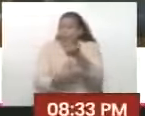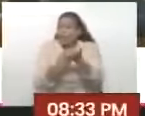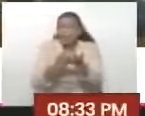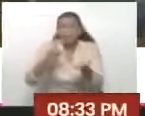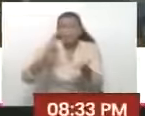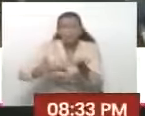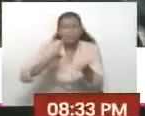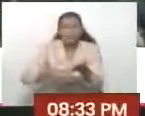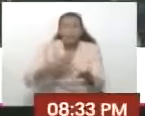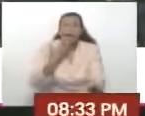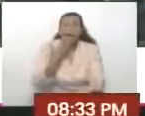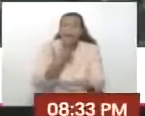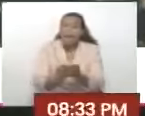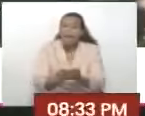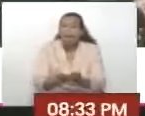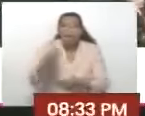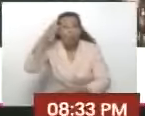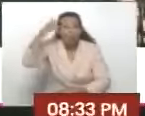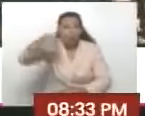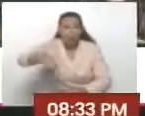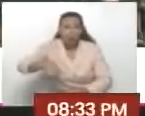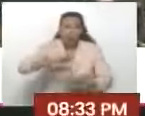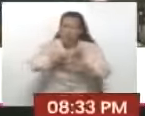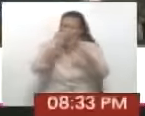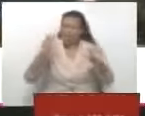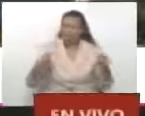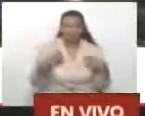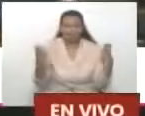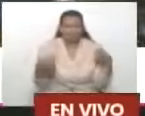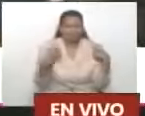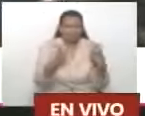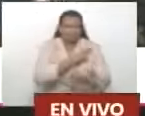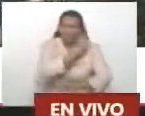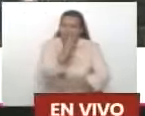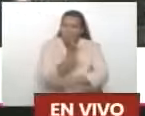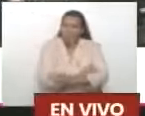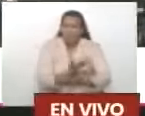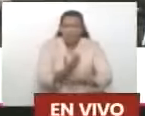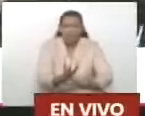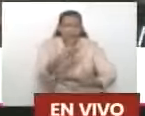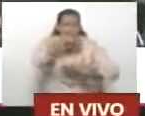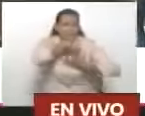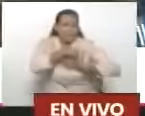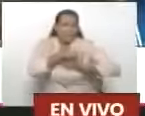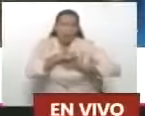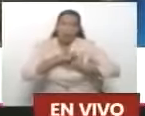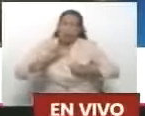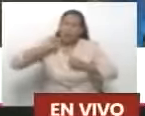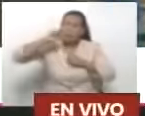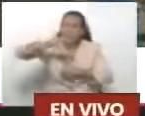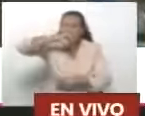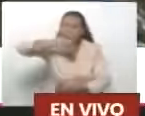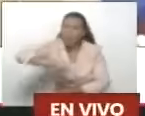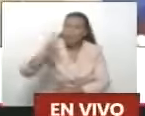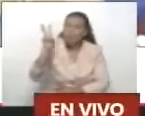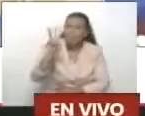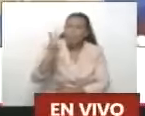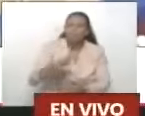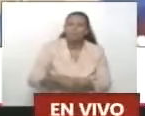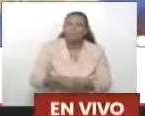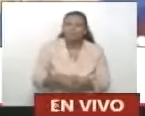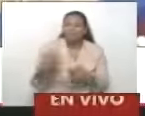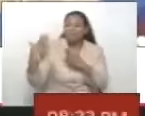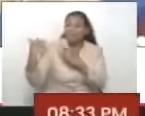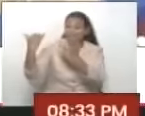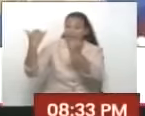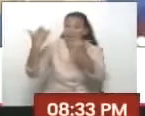que hoy nos vamos nosotros llenos de energía, llenos de amor por la patria y llenos de fe. La